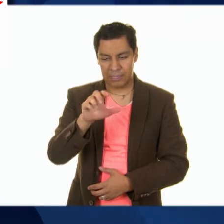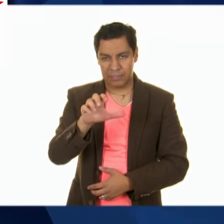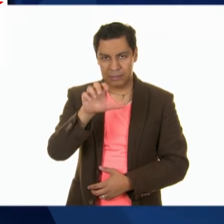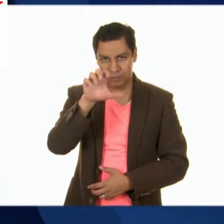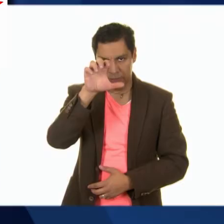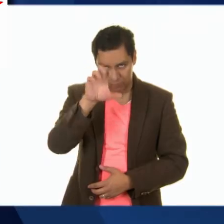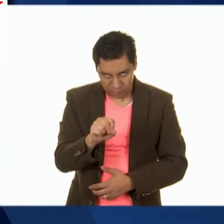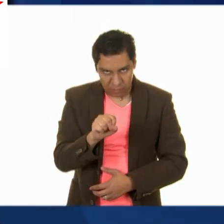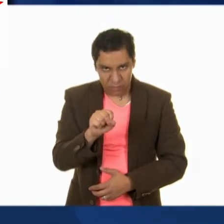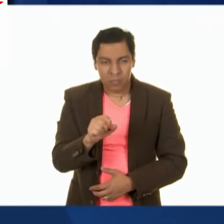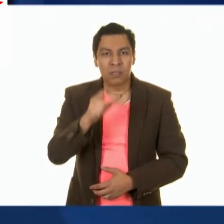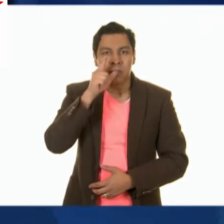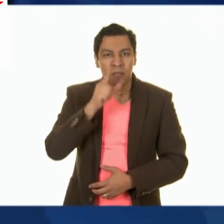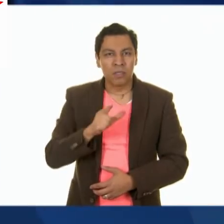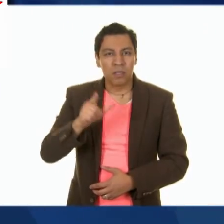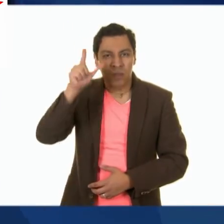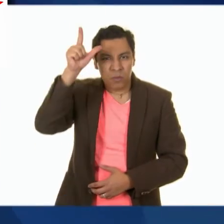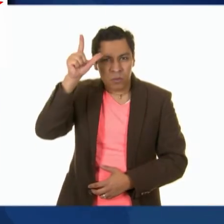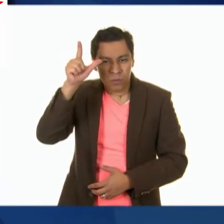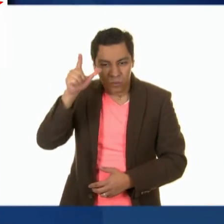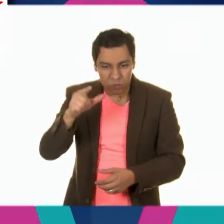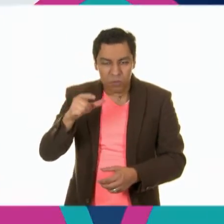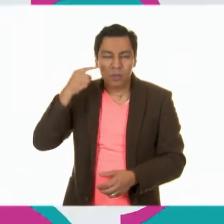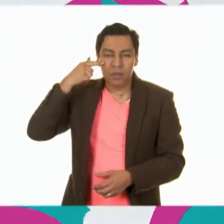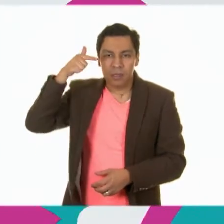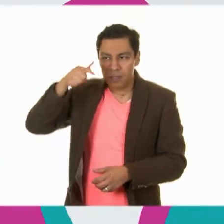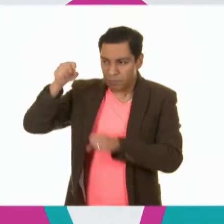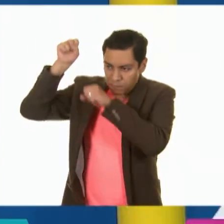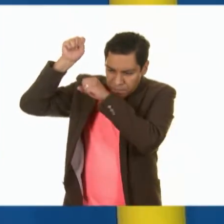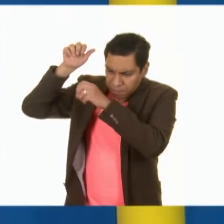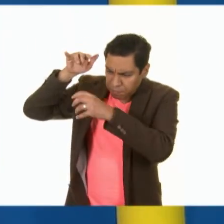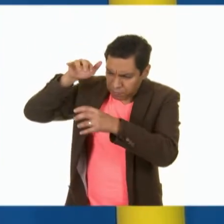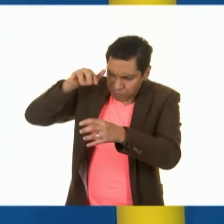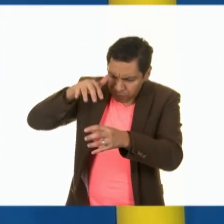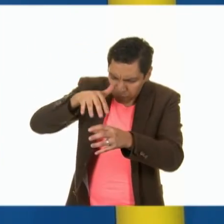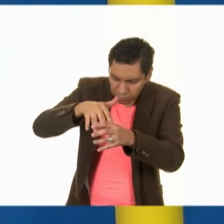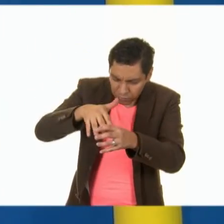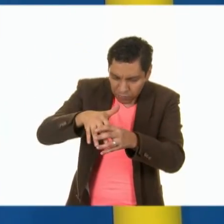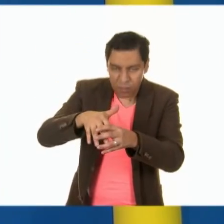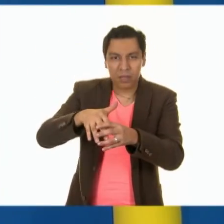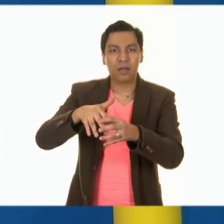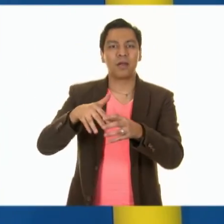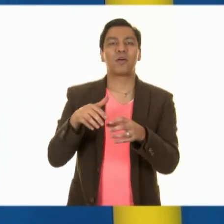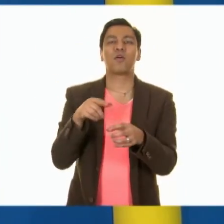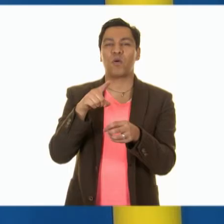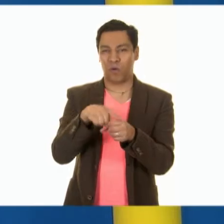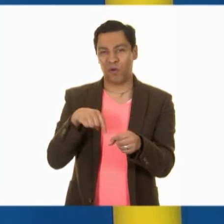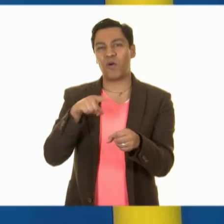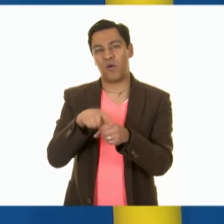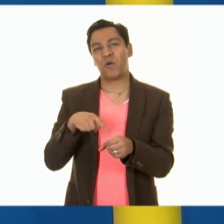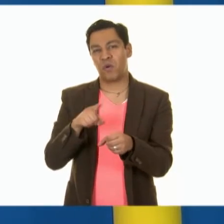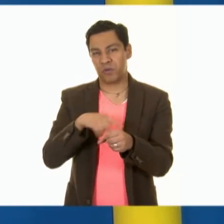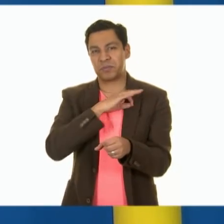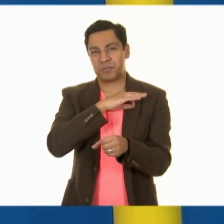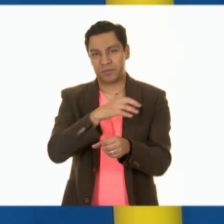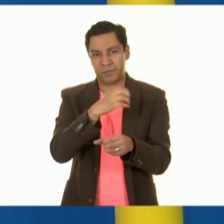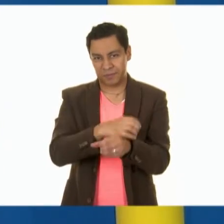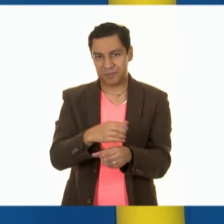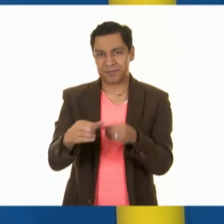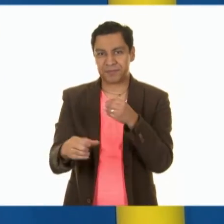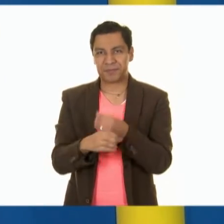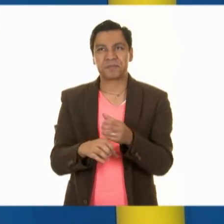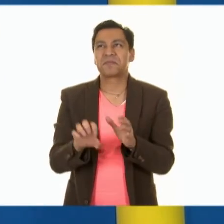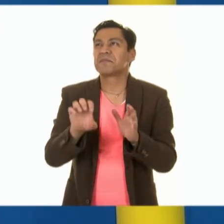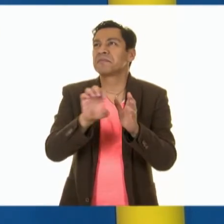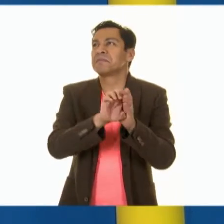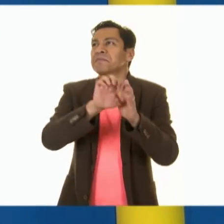de la luz visible lo que da color a la materia. Los colores que muestra el espectro arcoíris son